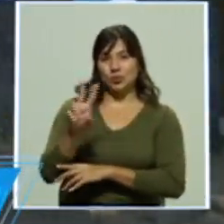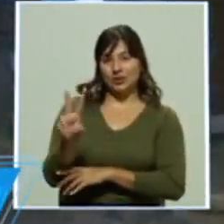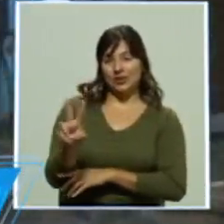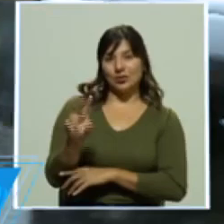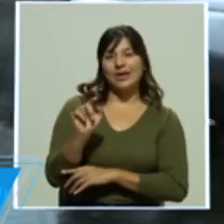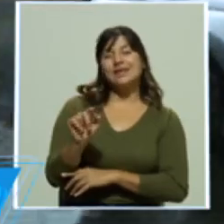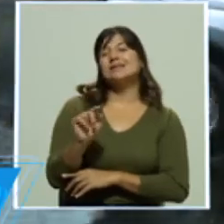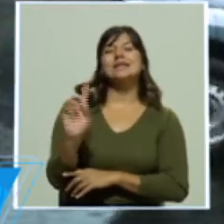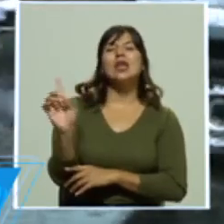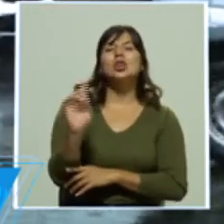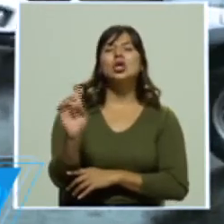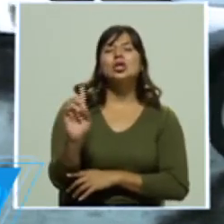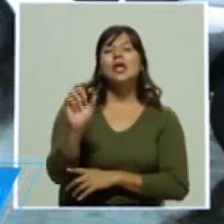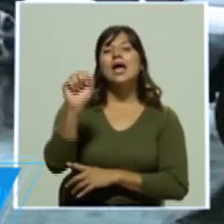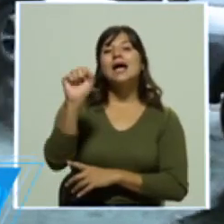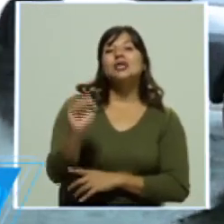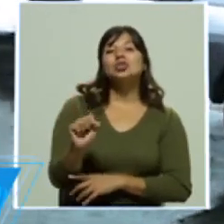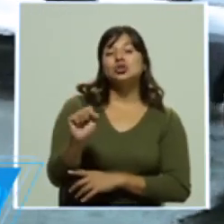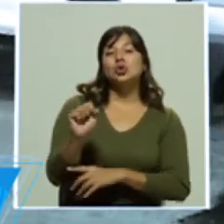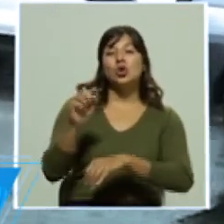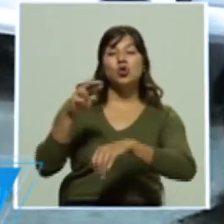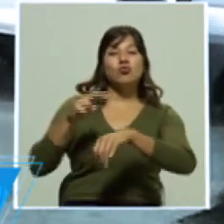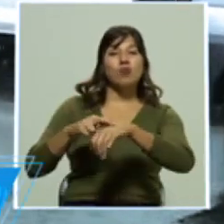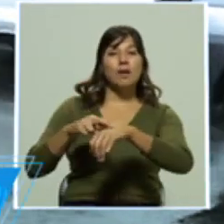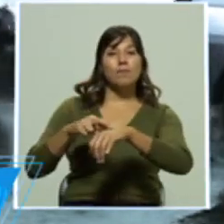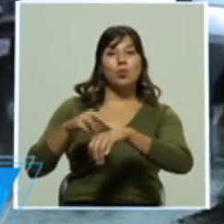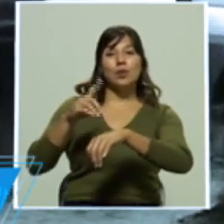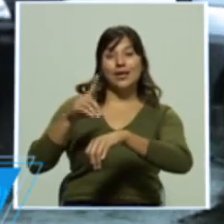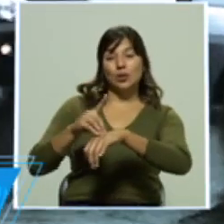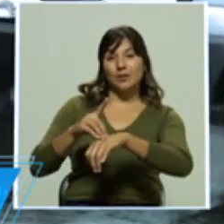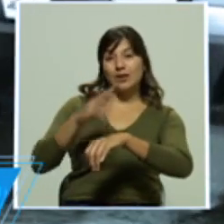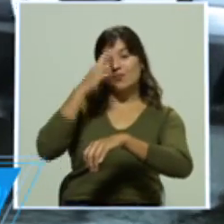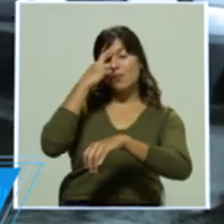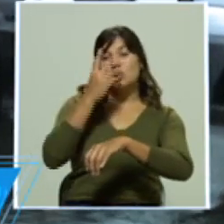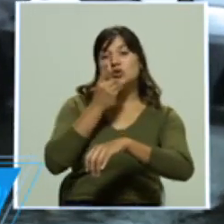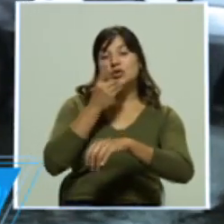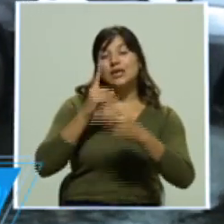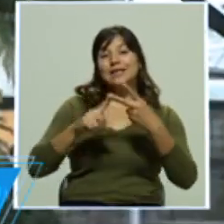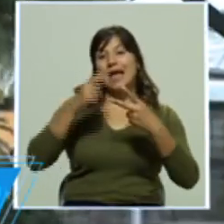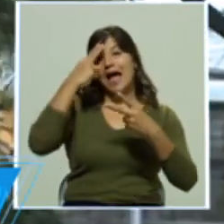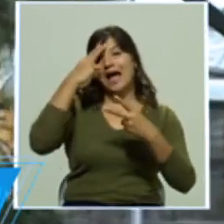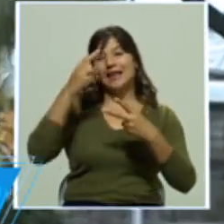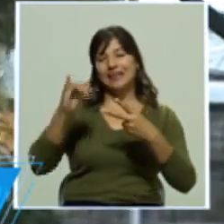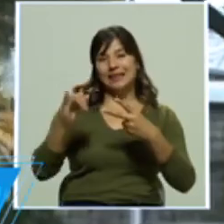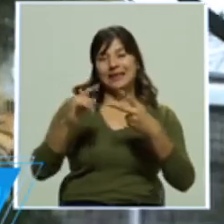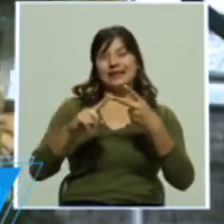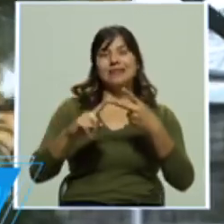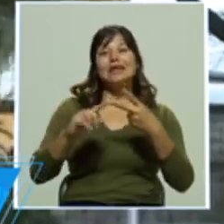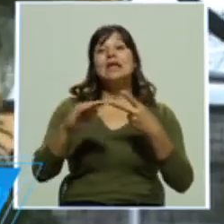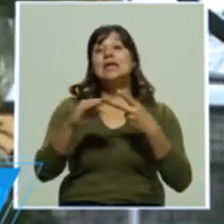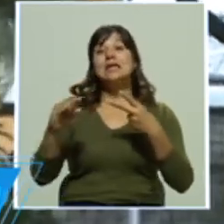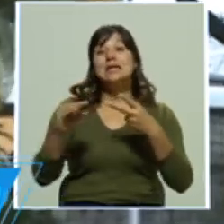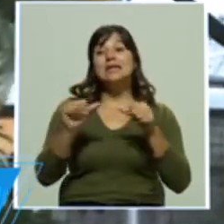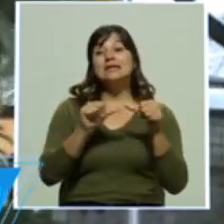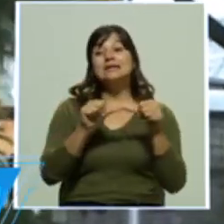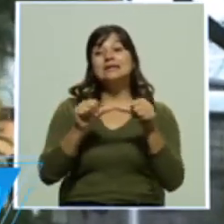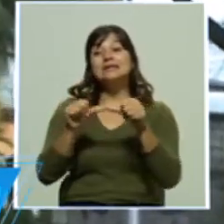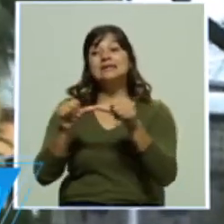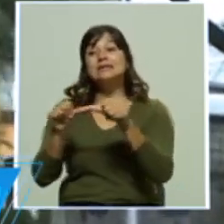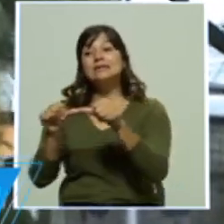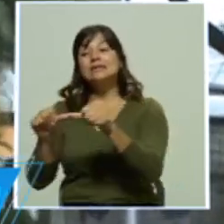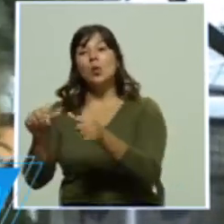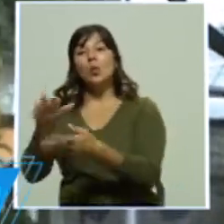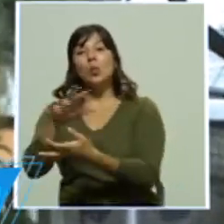se ubica al sur de República Dominicana y Haití y se desplaza sobre el Mar Caribe con dirección